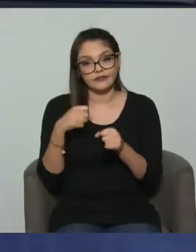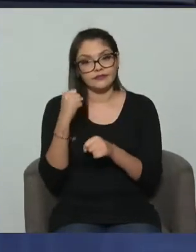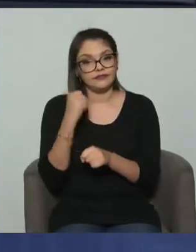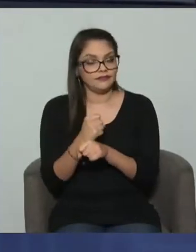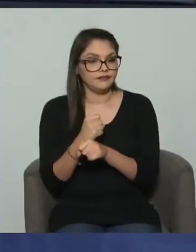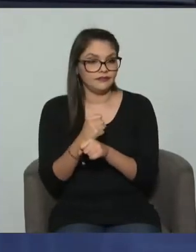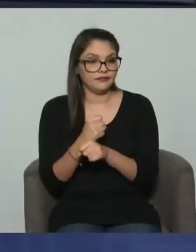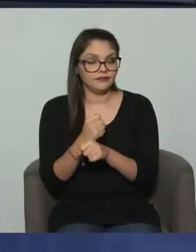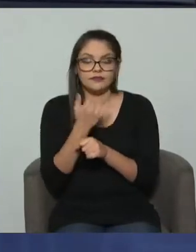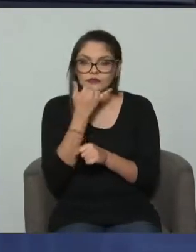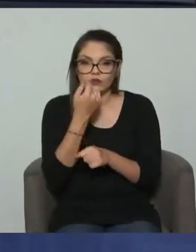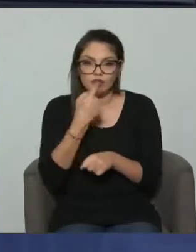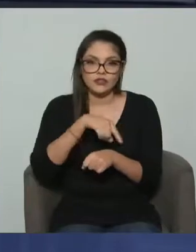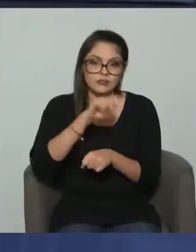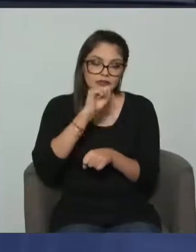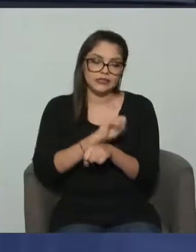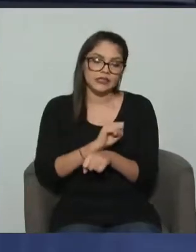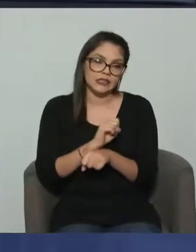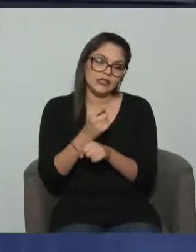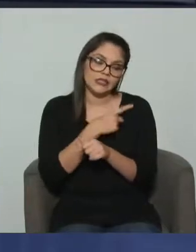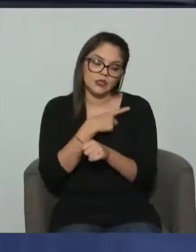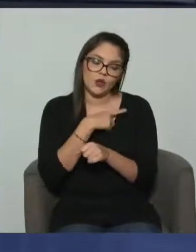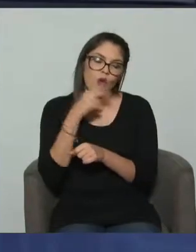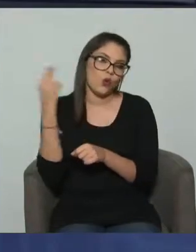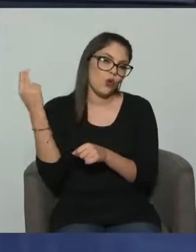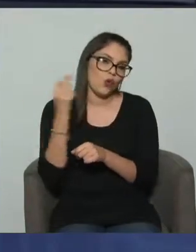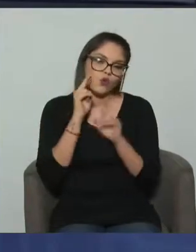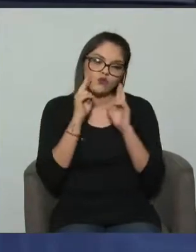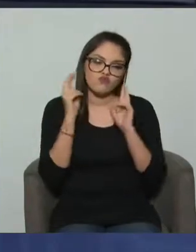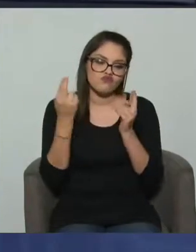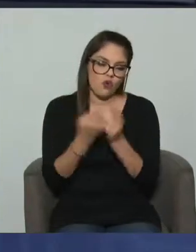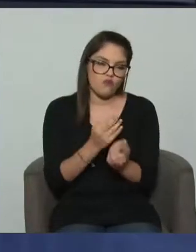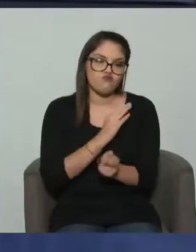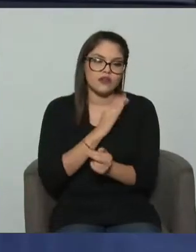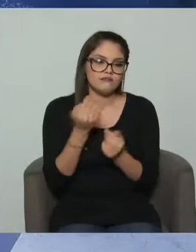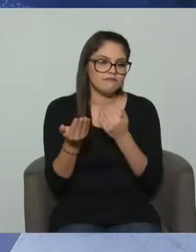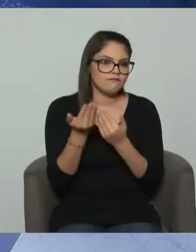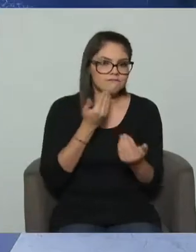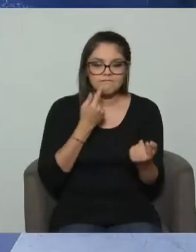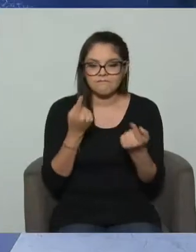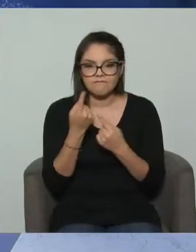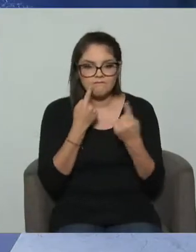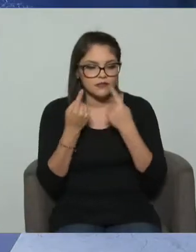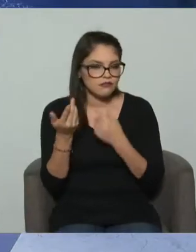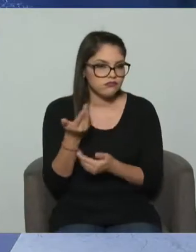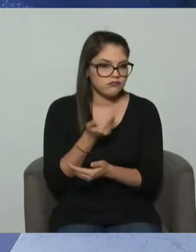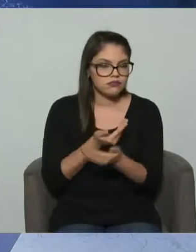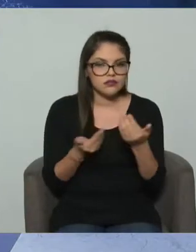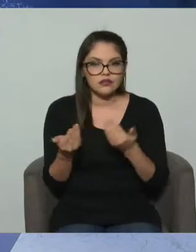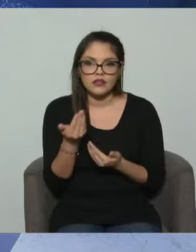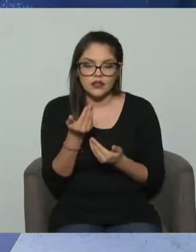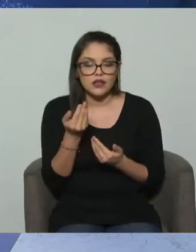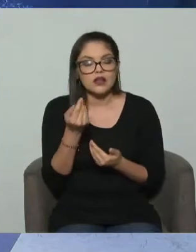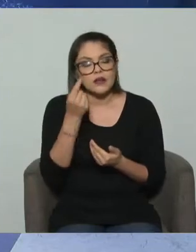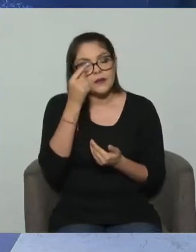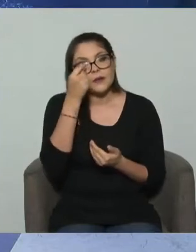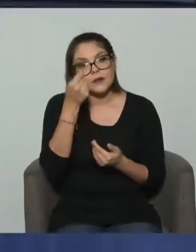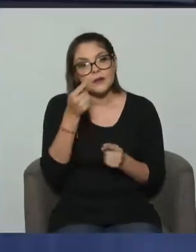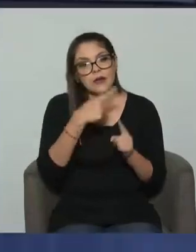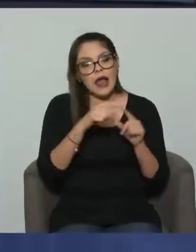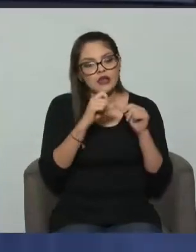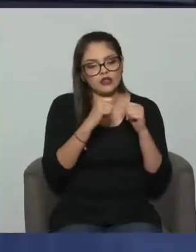viene como a decir, es urgente esta sesión donde podamos conversar, ¿no? Todos los involucrados, tanto